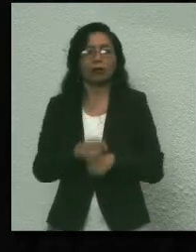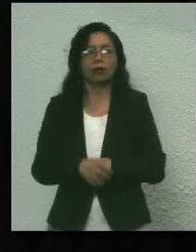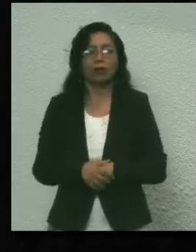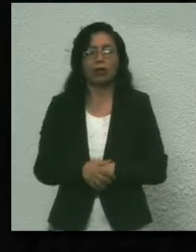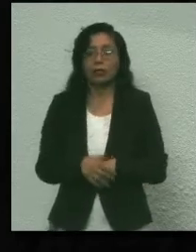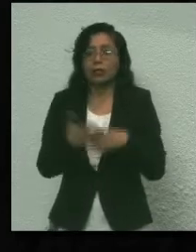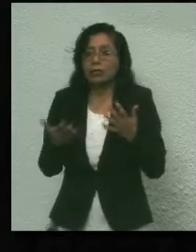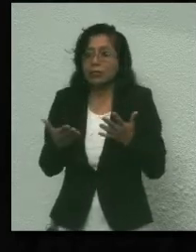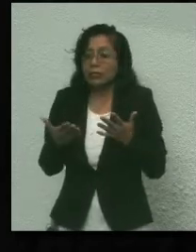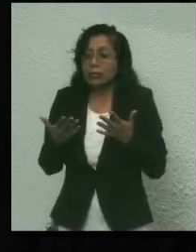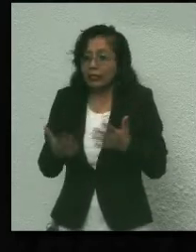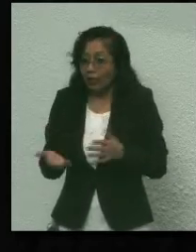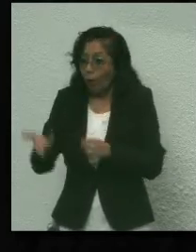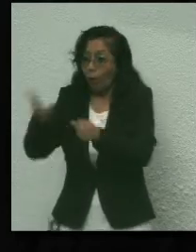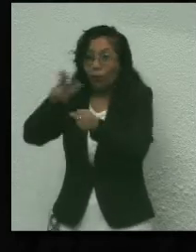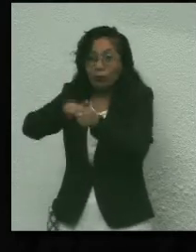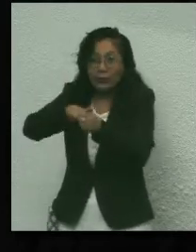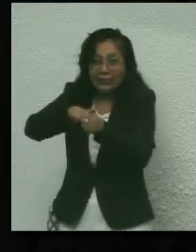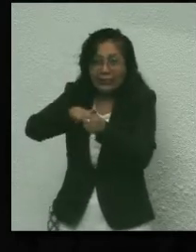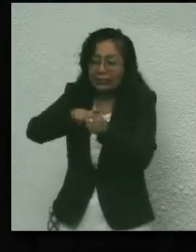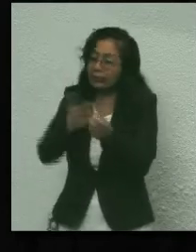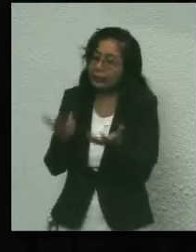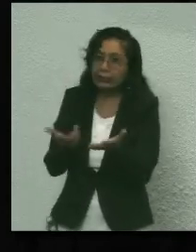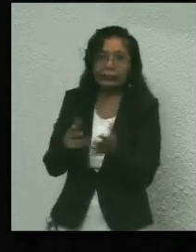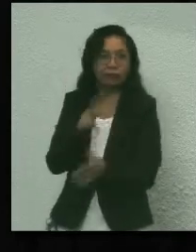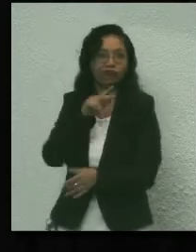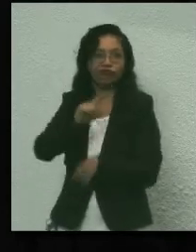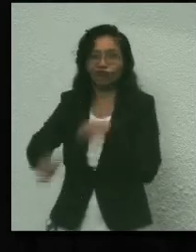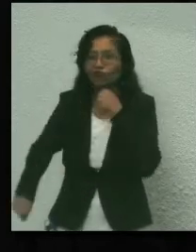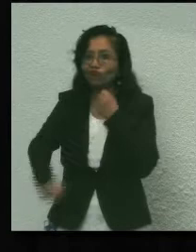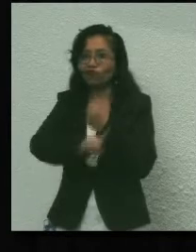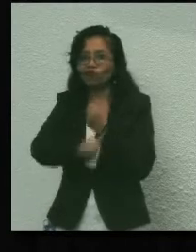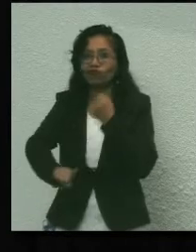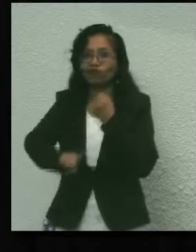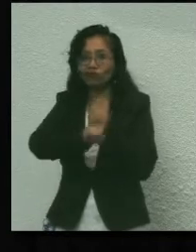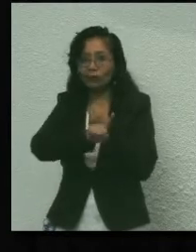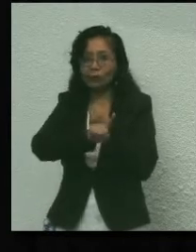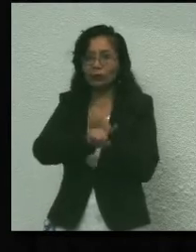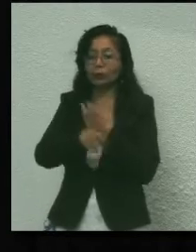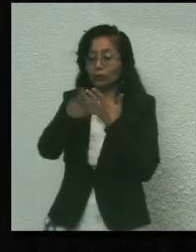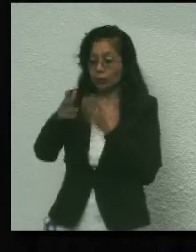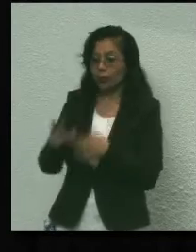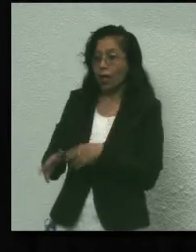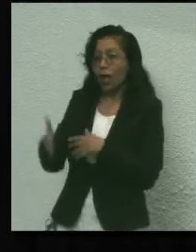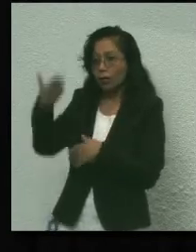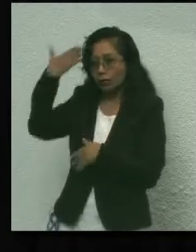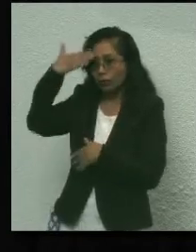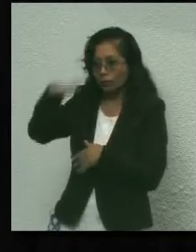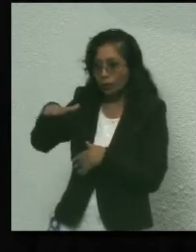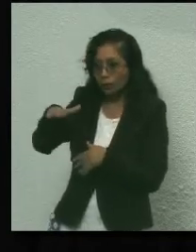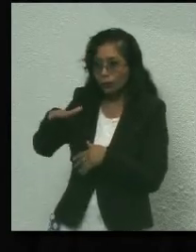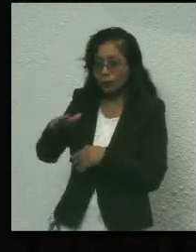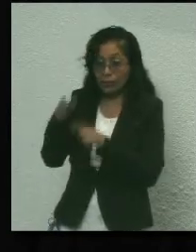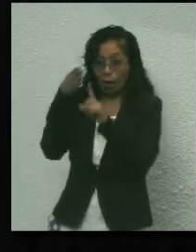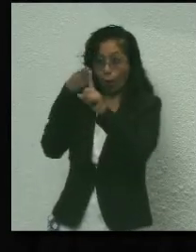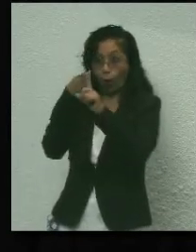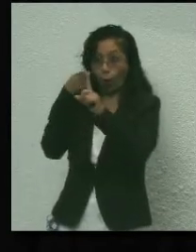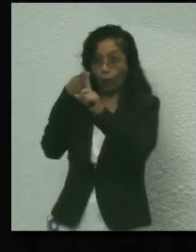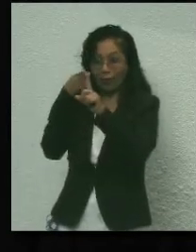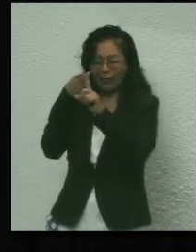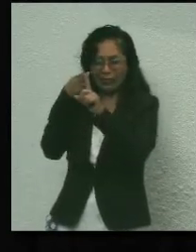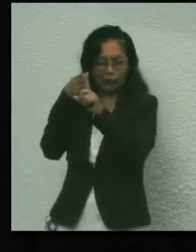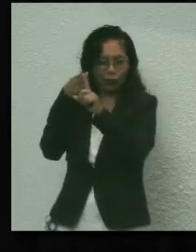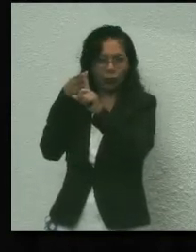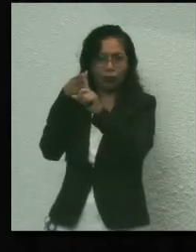carencias de infraestructura hospitalaria. Por lo tanto, reconocemos, señor gobernador, que la prioridad primera